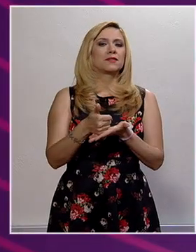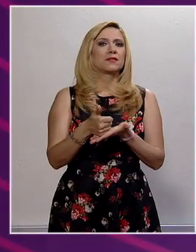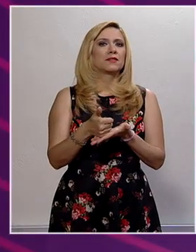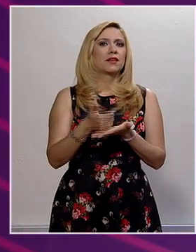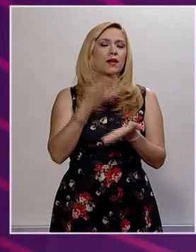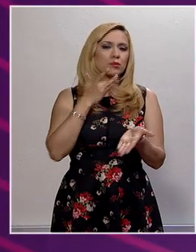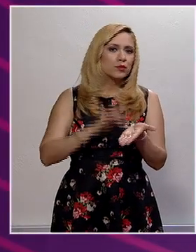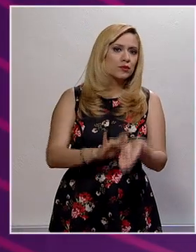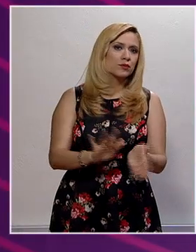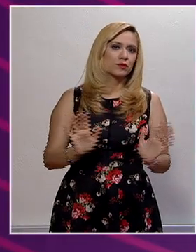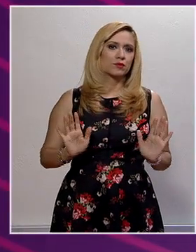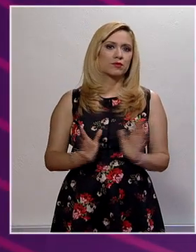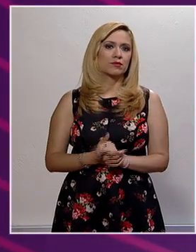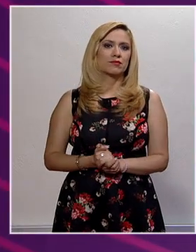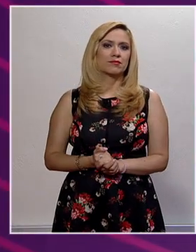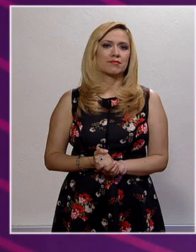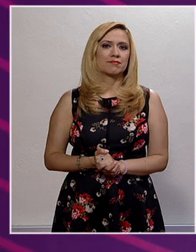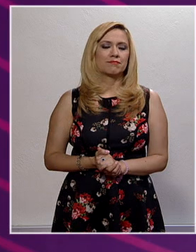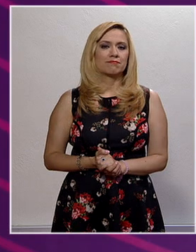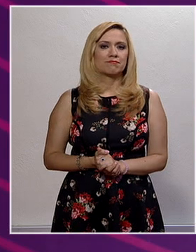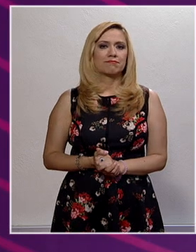un apoyo.